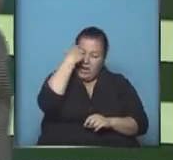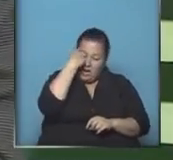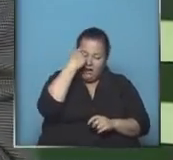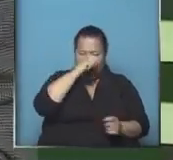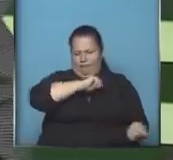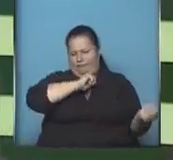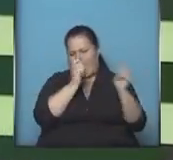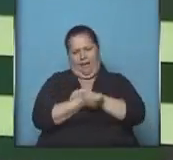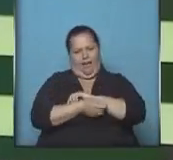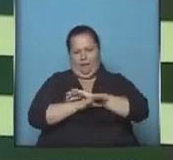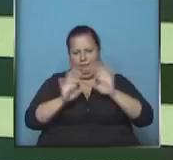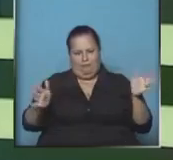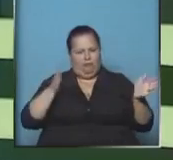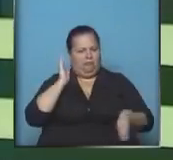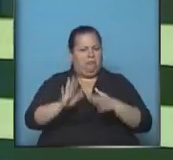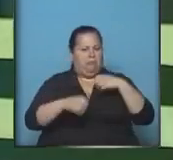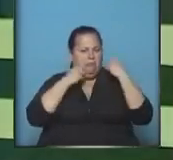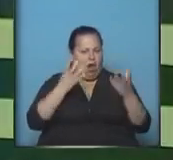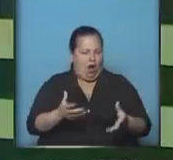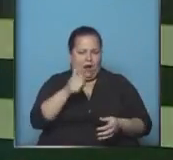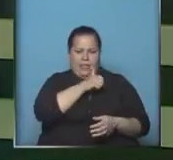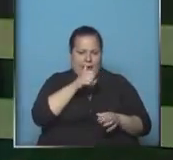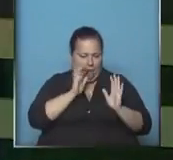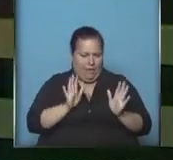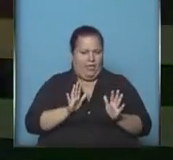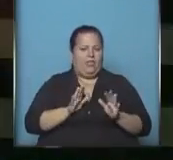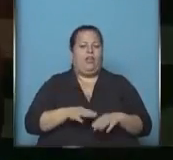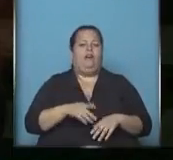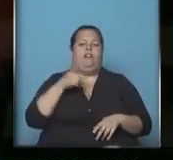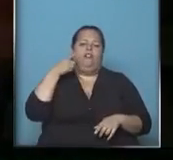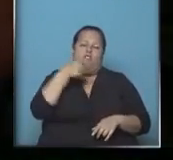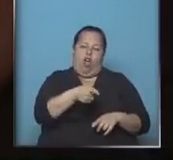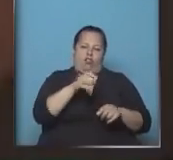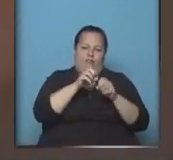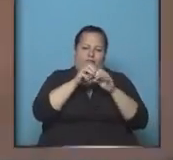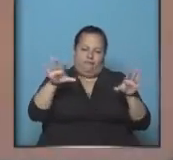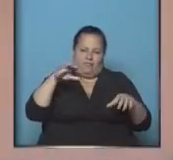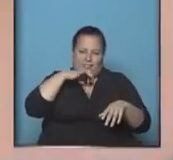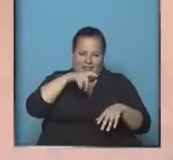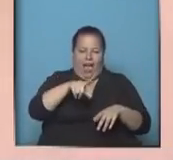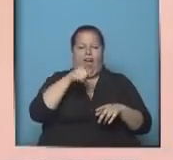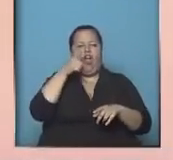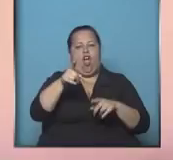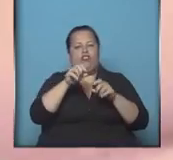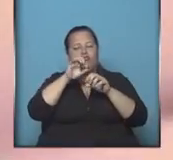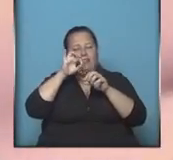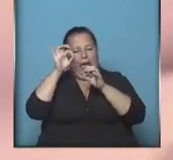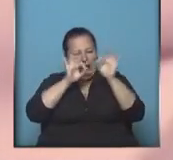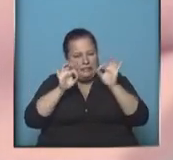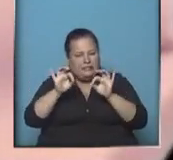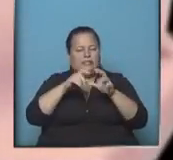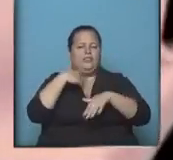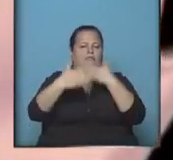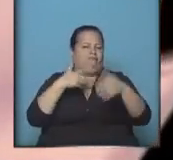revolucionado el tratamiento farmacológico inhibiendo el edema inhibiendo la isquemia e inhibiendo